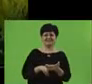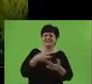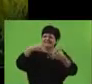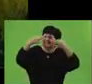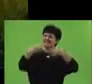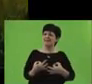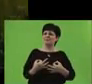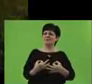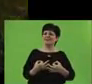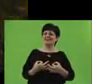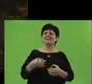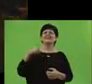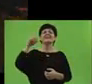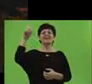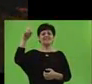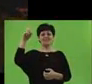derrama.